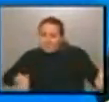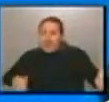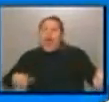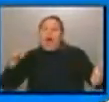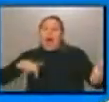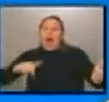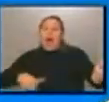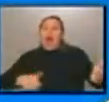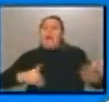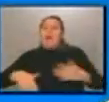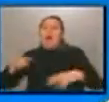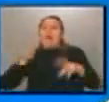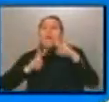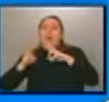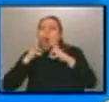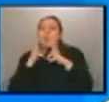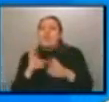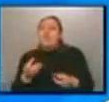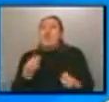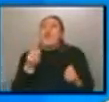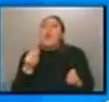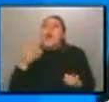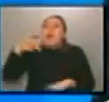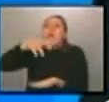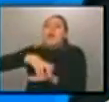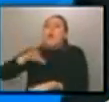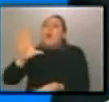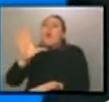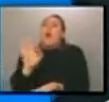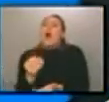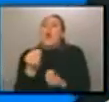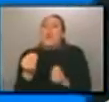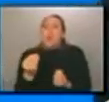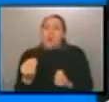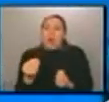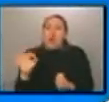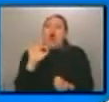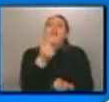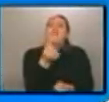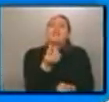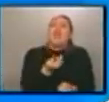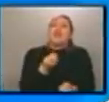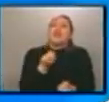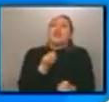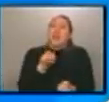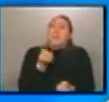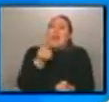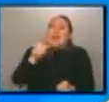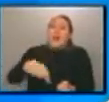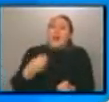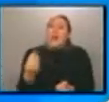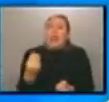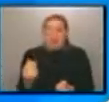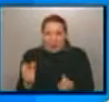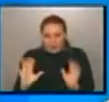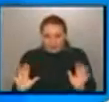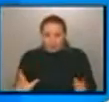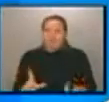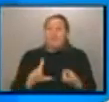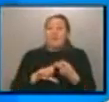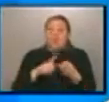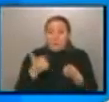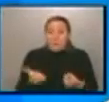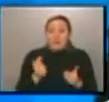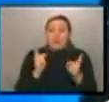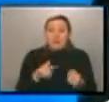van a hacer el seguimiento para ver de qué entidades bancarias o financieras salieron todos esos fajos. Lo de la esposa ya te dije, quiero decirte que